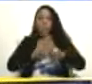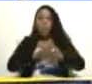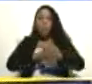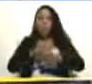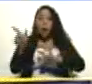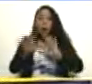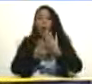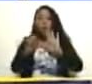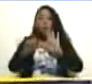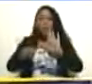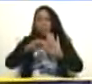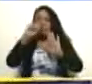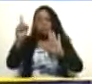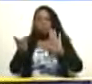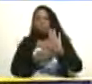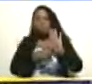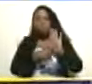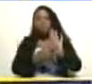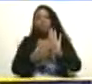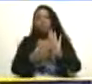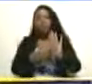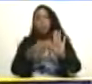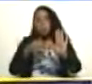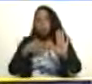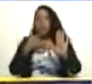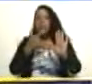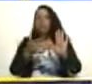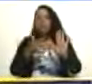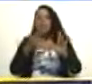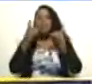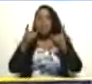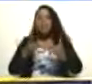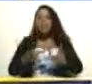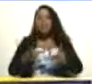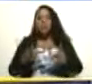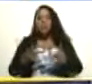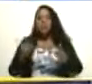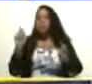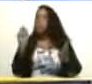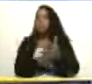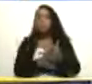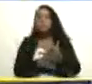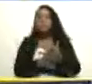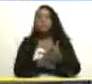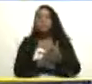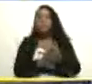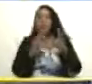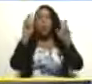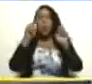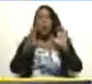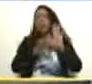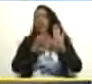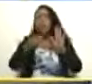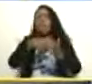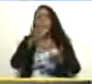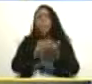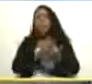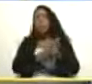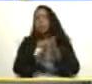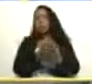era plenipotenciaria y la constituyente podía decidir la constitución. Y punto, nueva constitución, aprobada,